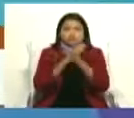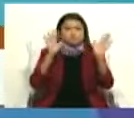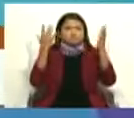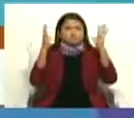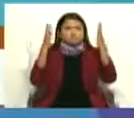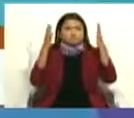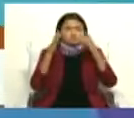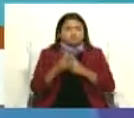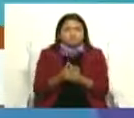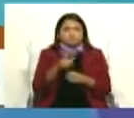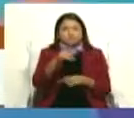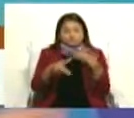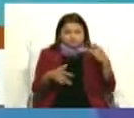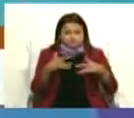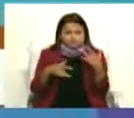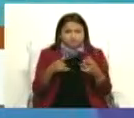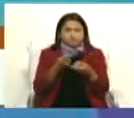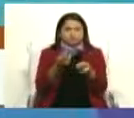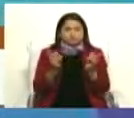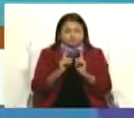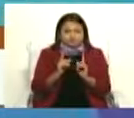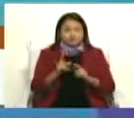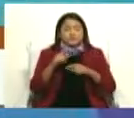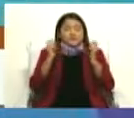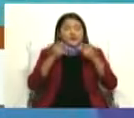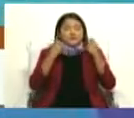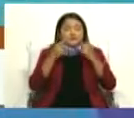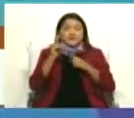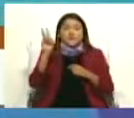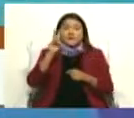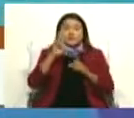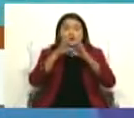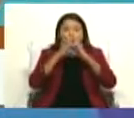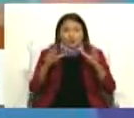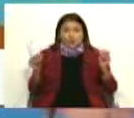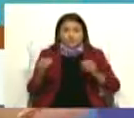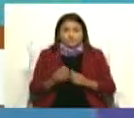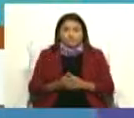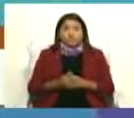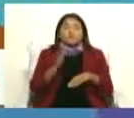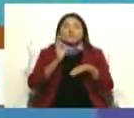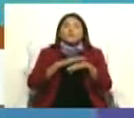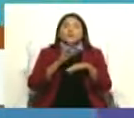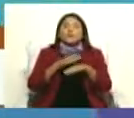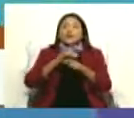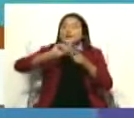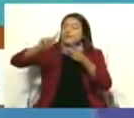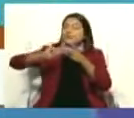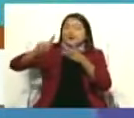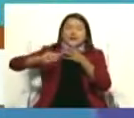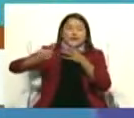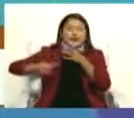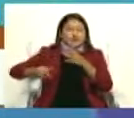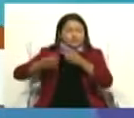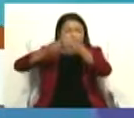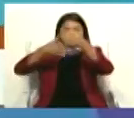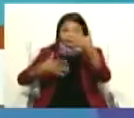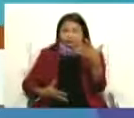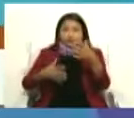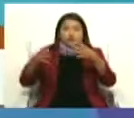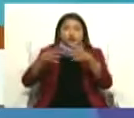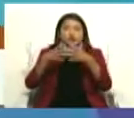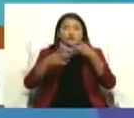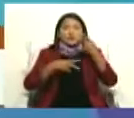espacio que se ha convertido la campaña Venezuela Toda, ¿no? Cómo la diversidad de partidos, la diversidad de movimientos han